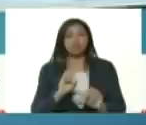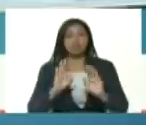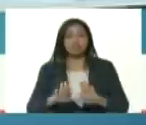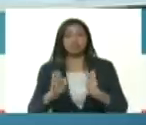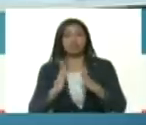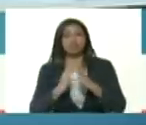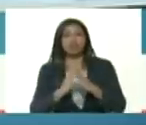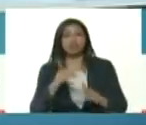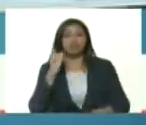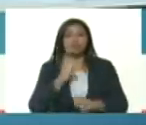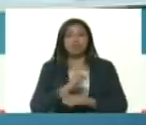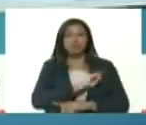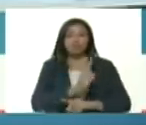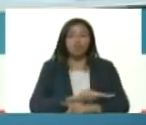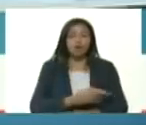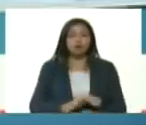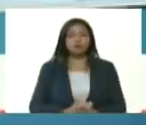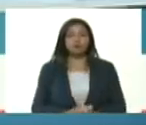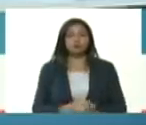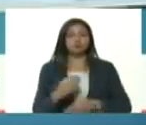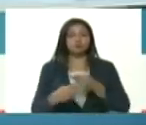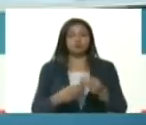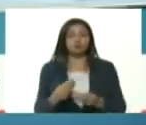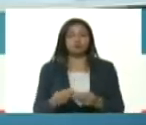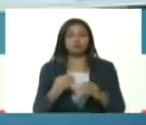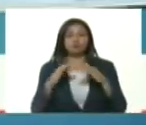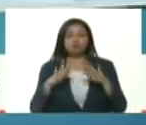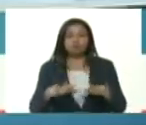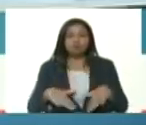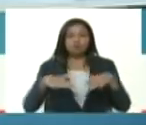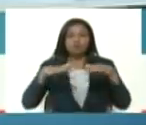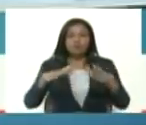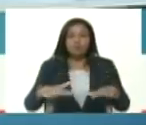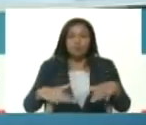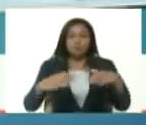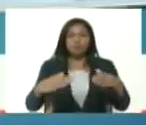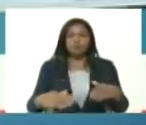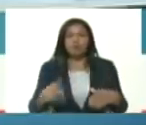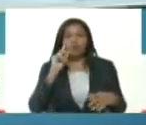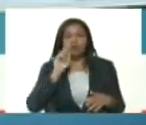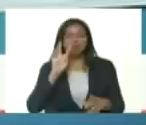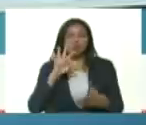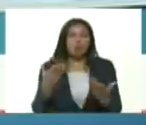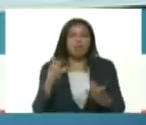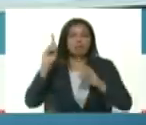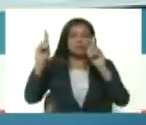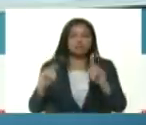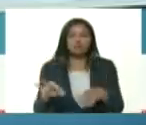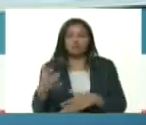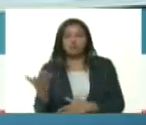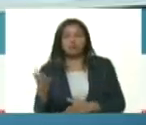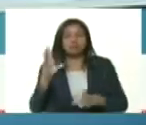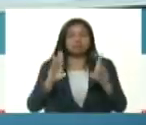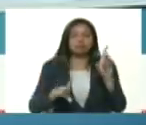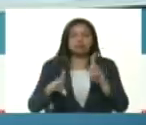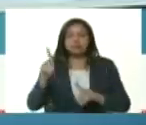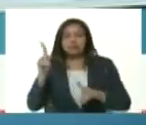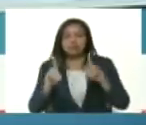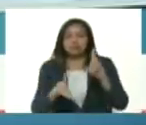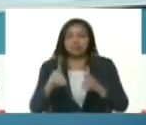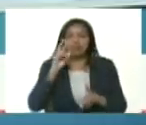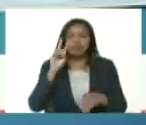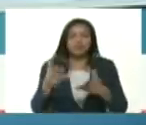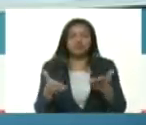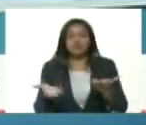Un mandato muy fuerte que lo estamos sopesando para ver cuál es la decisión más correcta y sin lugar a